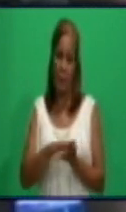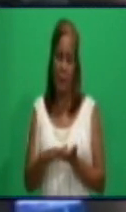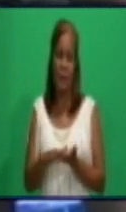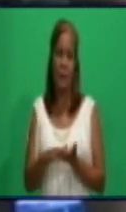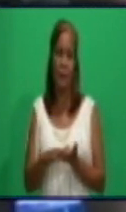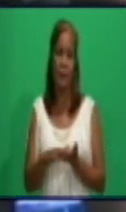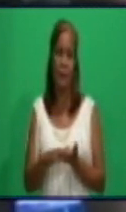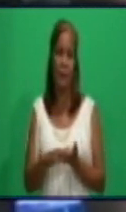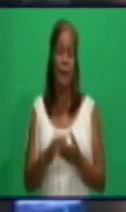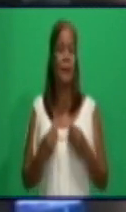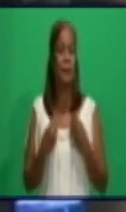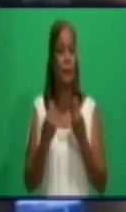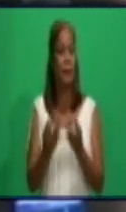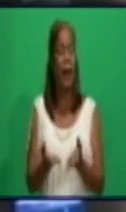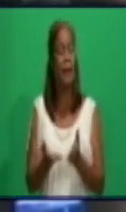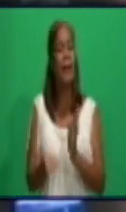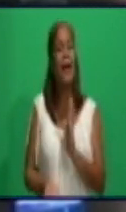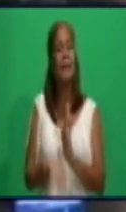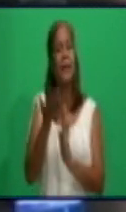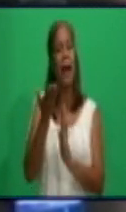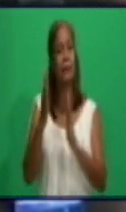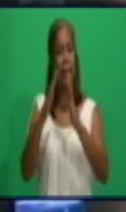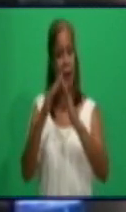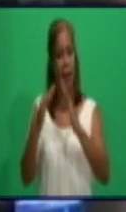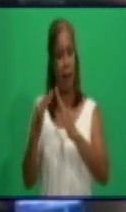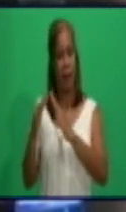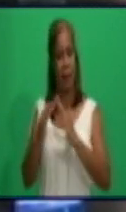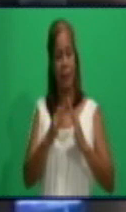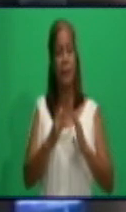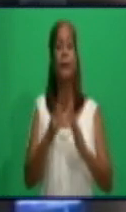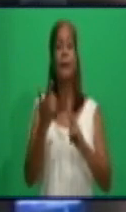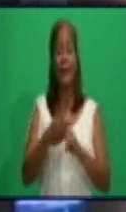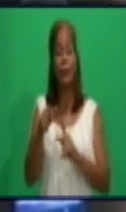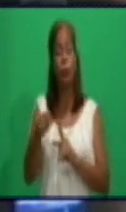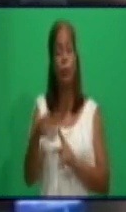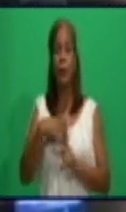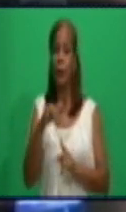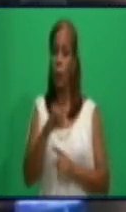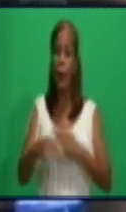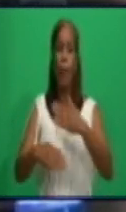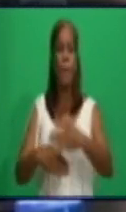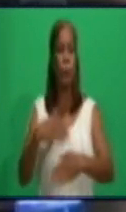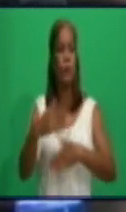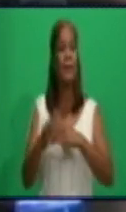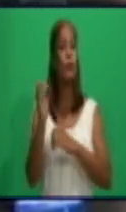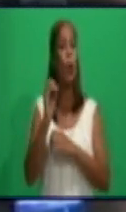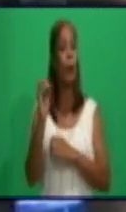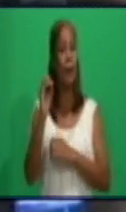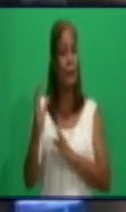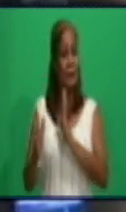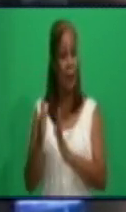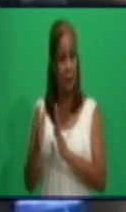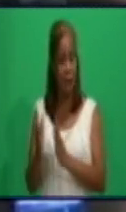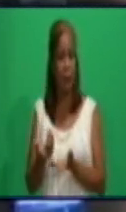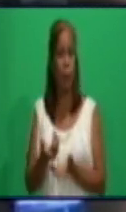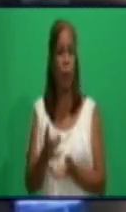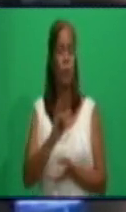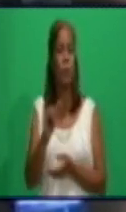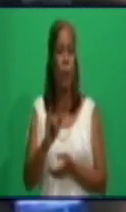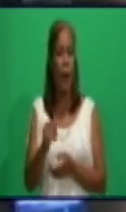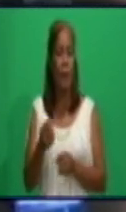darle las altas a los pacientes, y que también lleva un proceso organizativo en aras de ser económico y eficiente con el uso